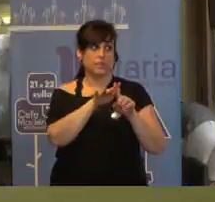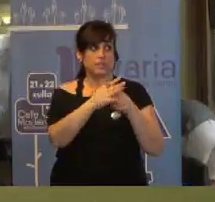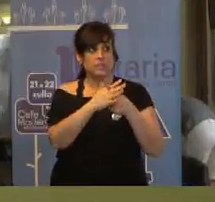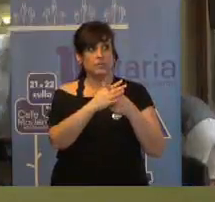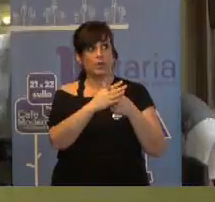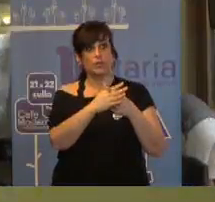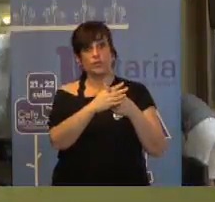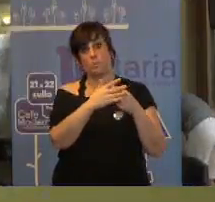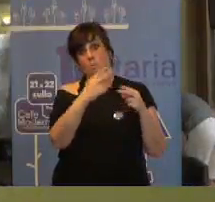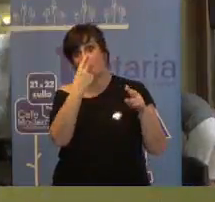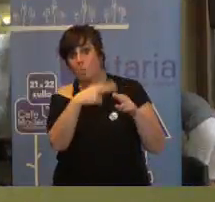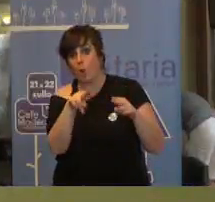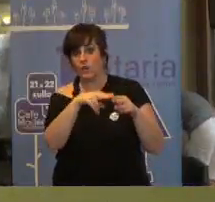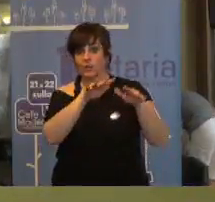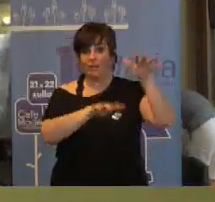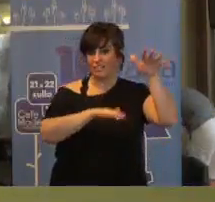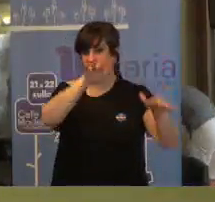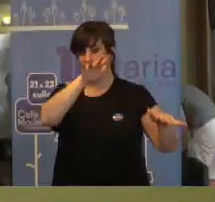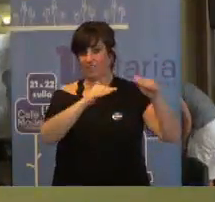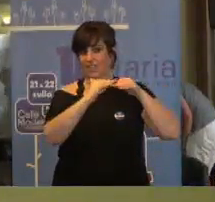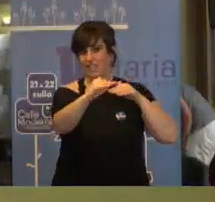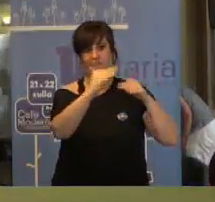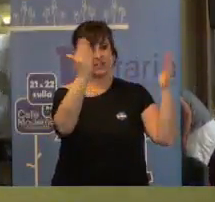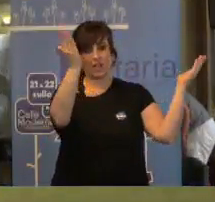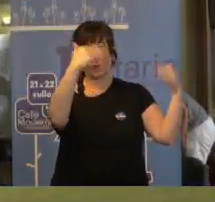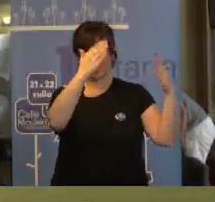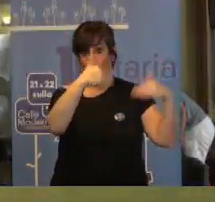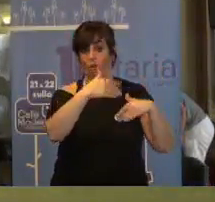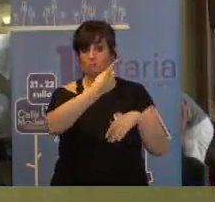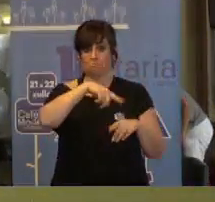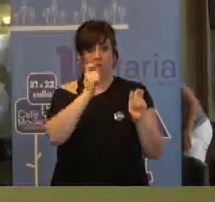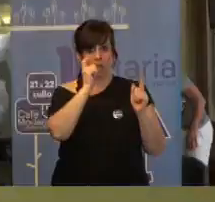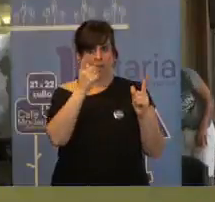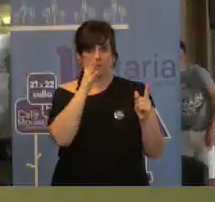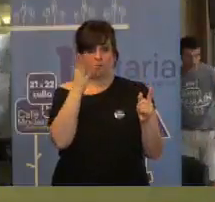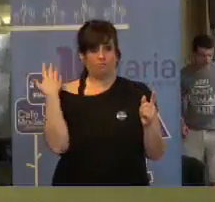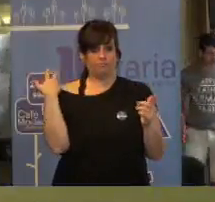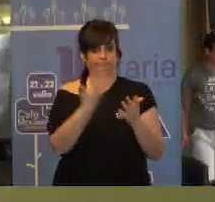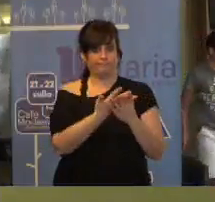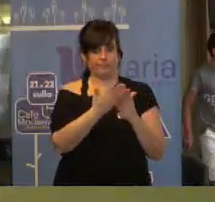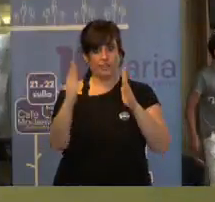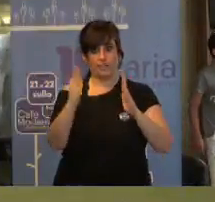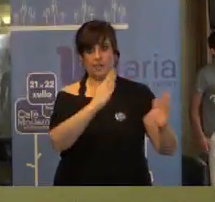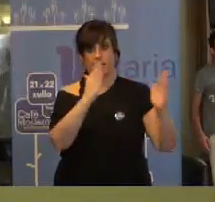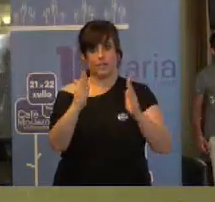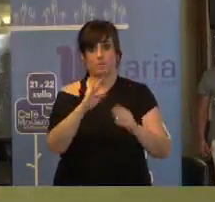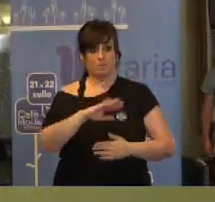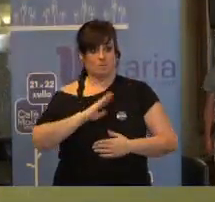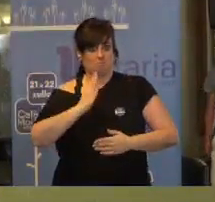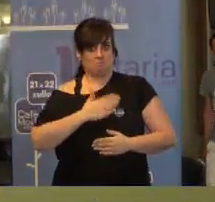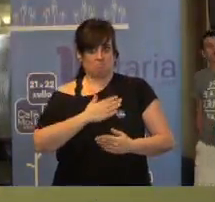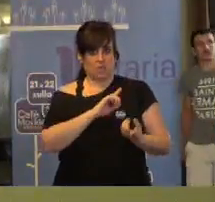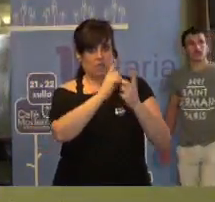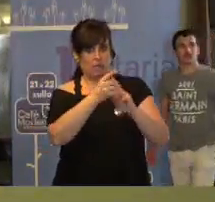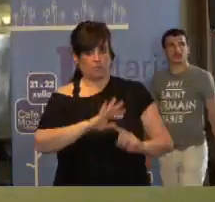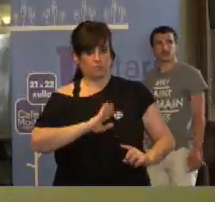política, de inestabilidade, que todos vemos nos últimos tempos, é dicir, como cambian as cousas dun día para outro,